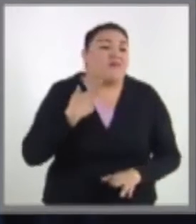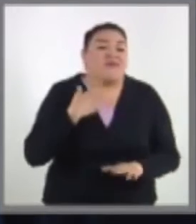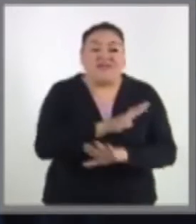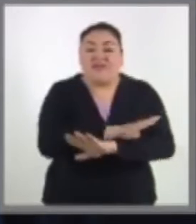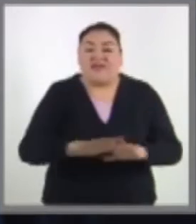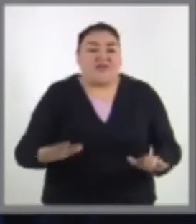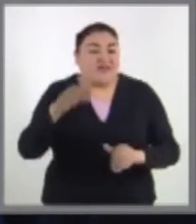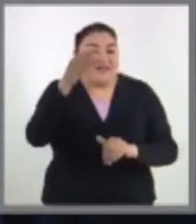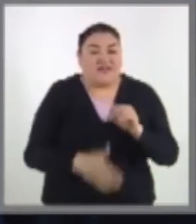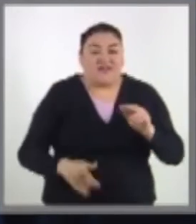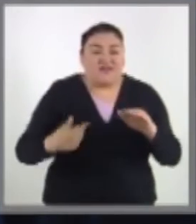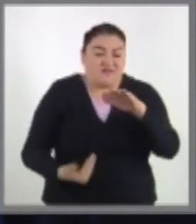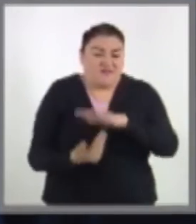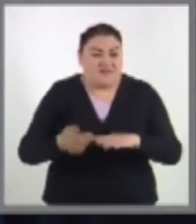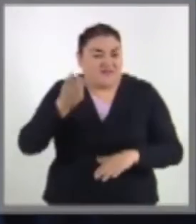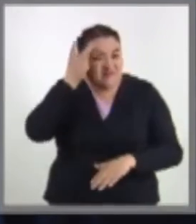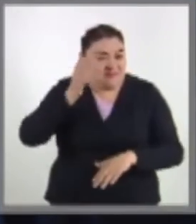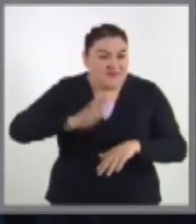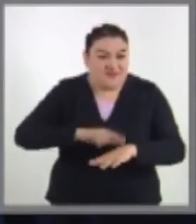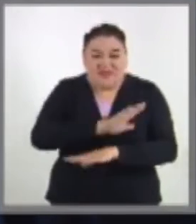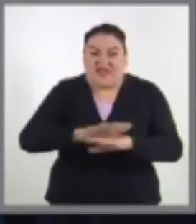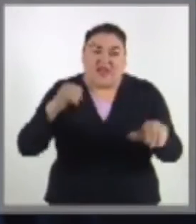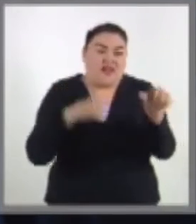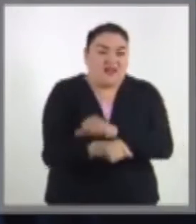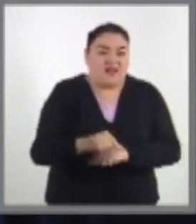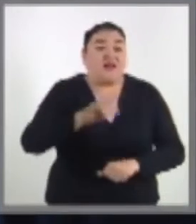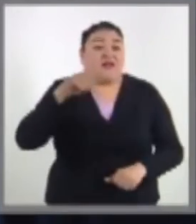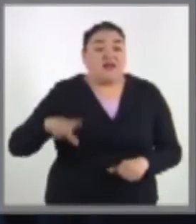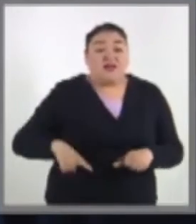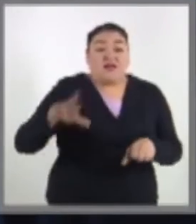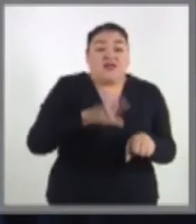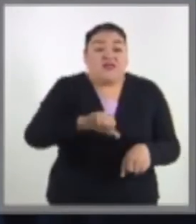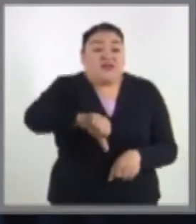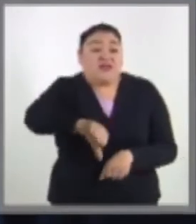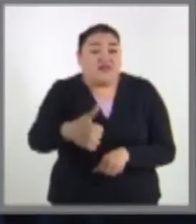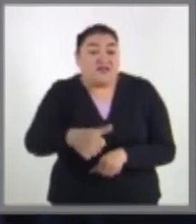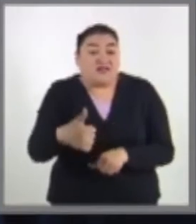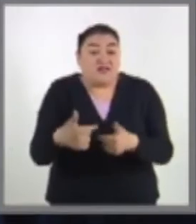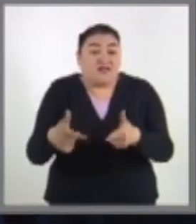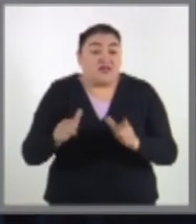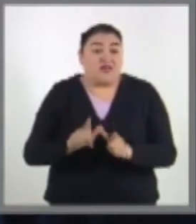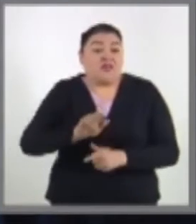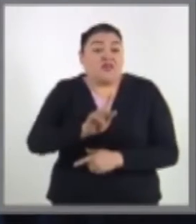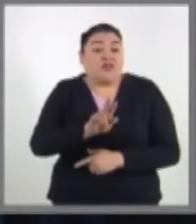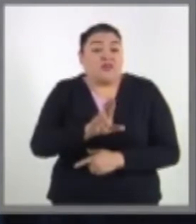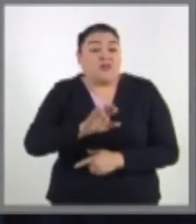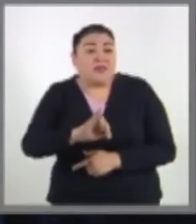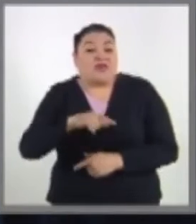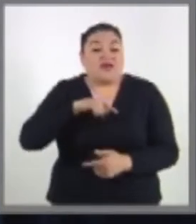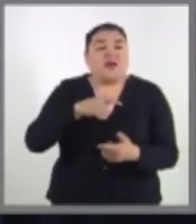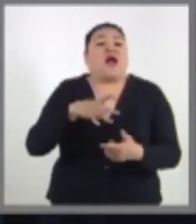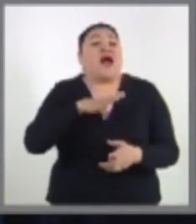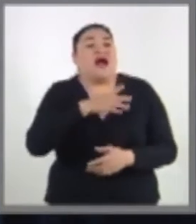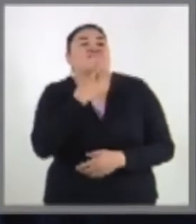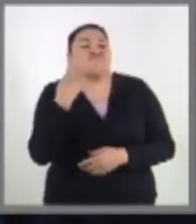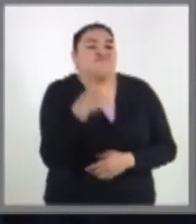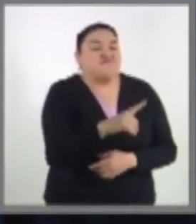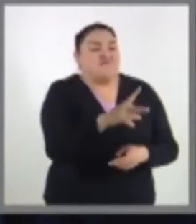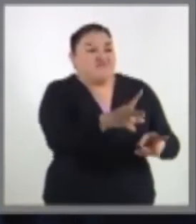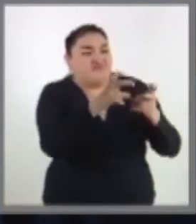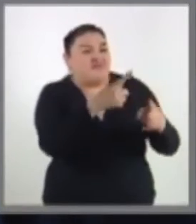presidencia de la República ni en ningún otro cargo, porque 11 gobernadores del Partido Revolucionario Institucional tienen acusaciones